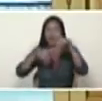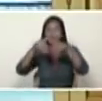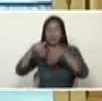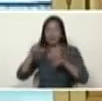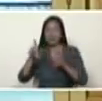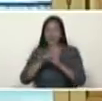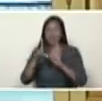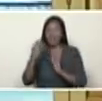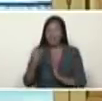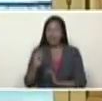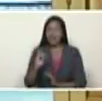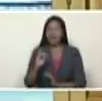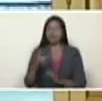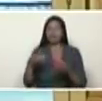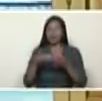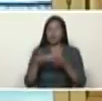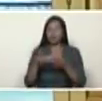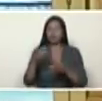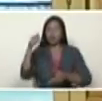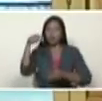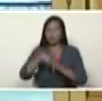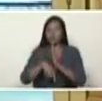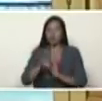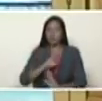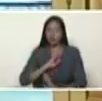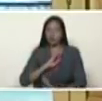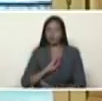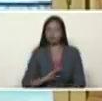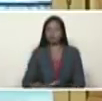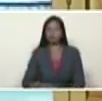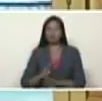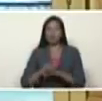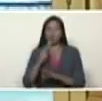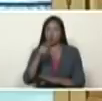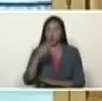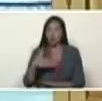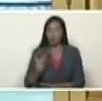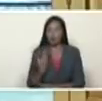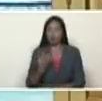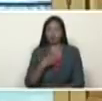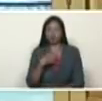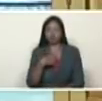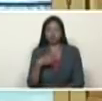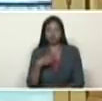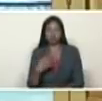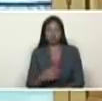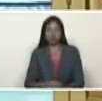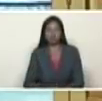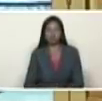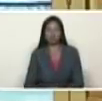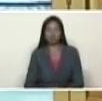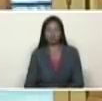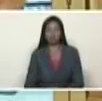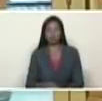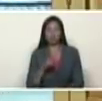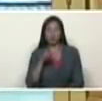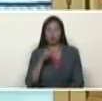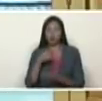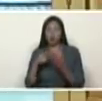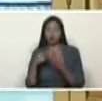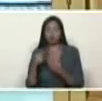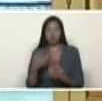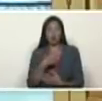Estado fortalecido, metido en la profundidad. Por eso es que no han podido, ni podrán. Es algo que ellos no pueden